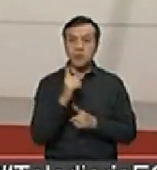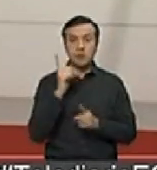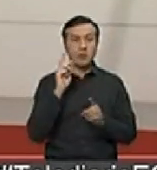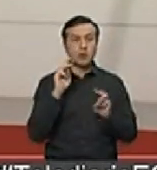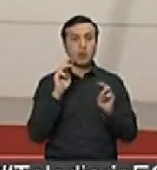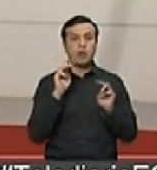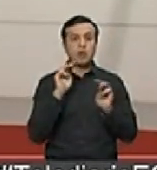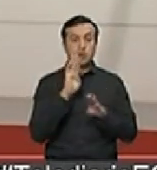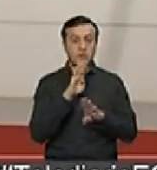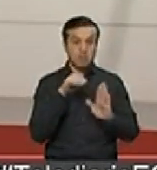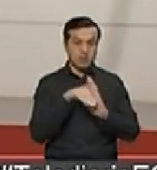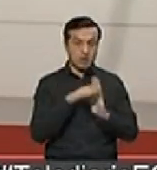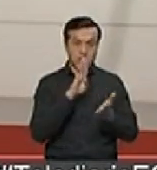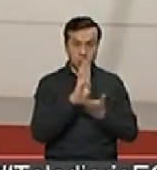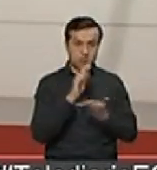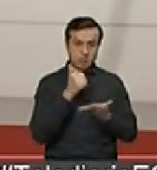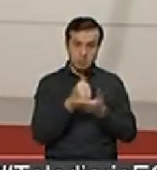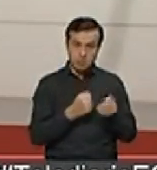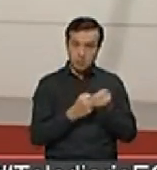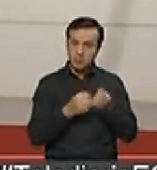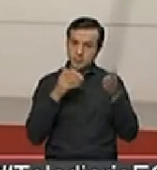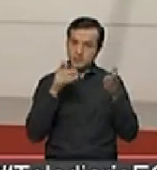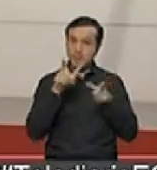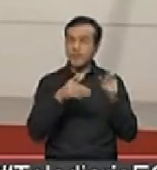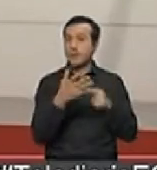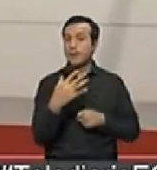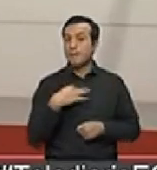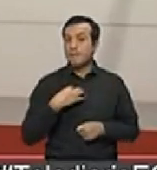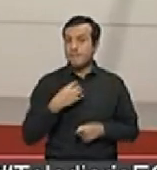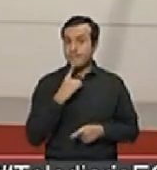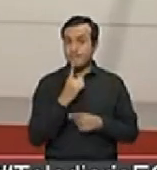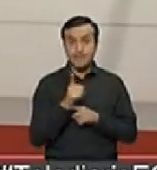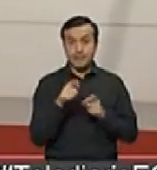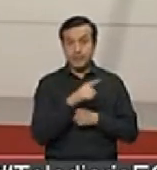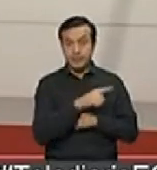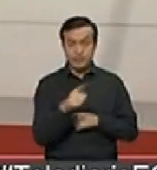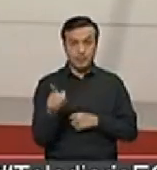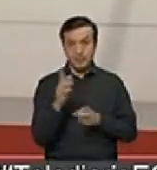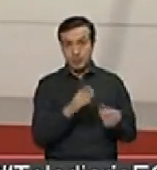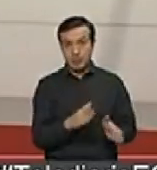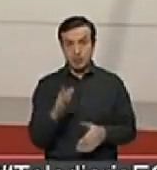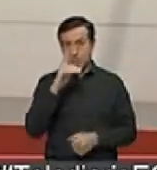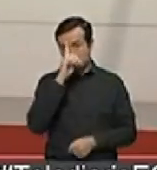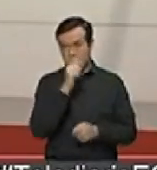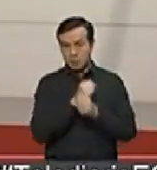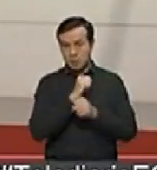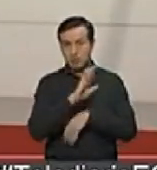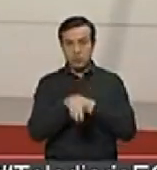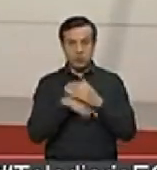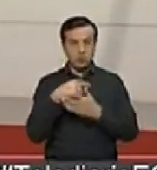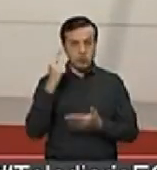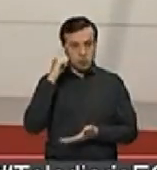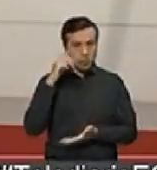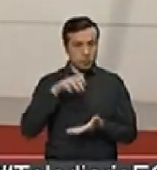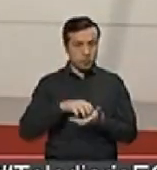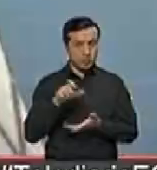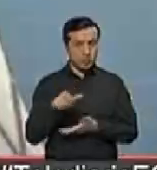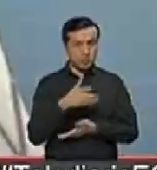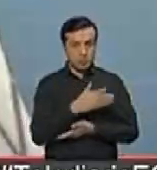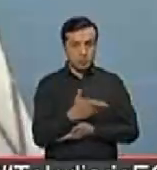BIES, que ha puesto también todo el contingente a favor de los jubilados, para que se note la integridad y el trabajo de todo el gobierno nacional en favor de los